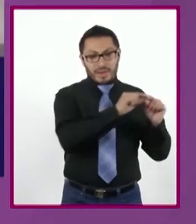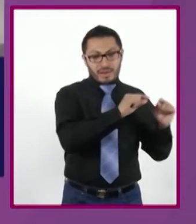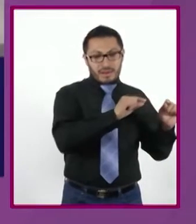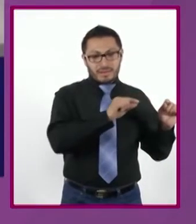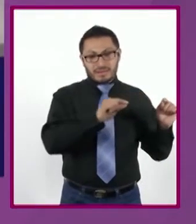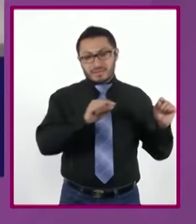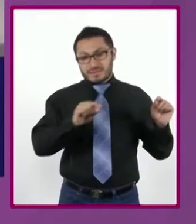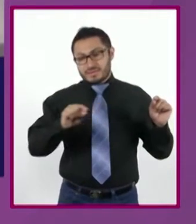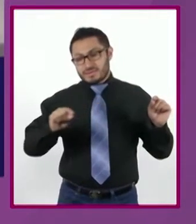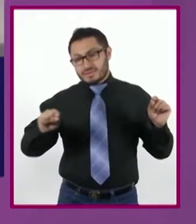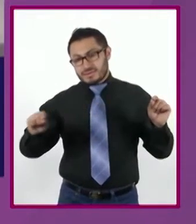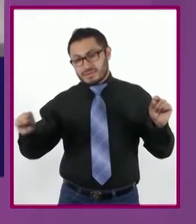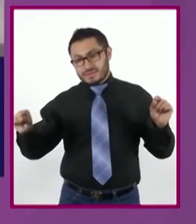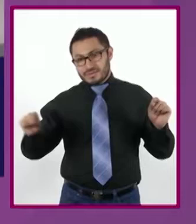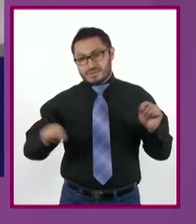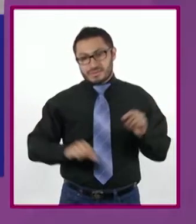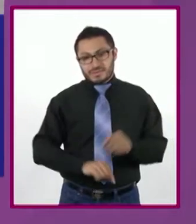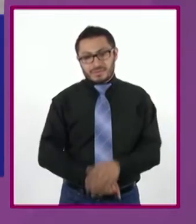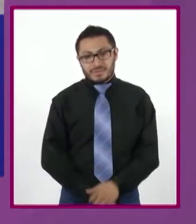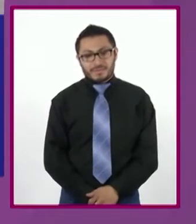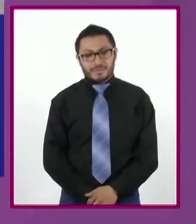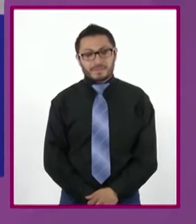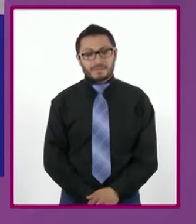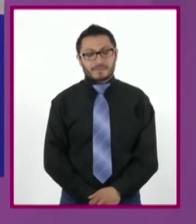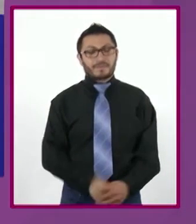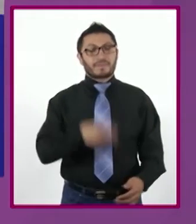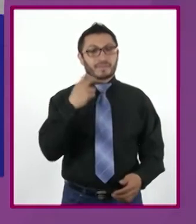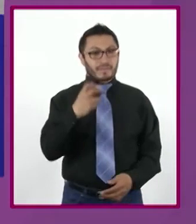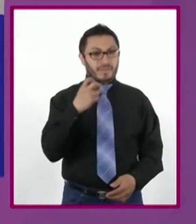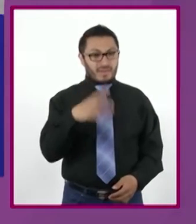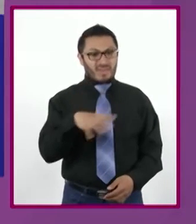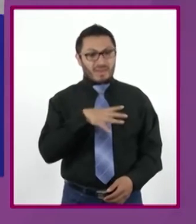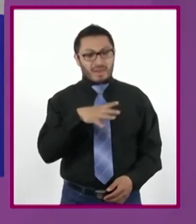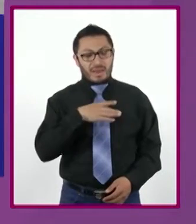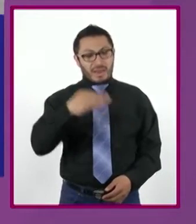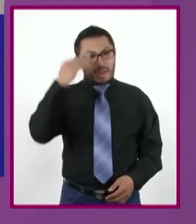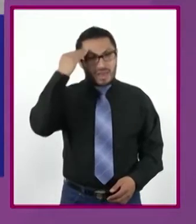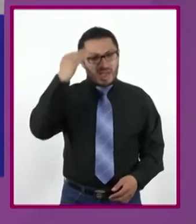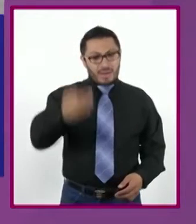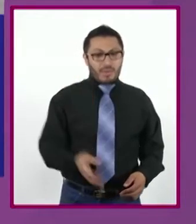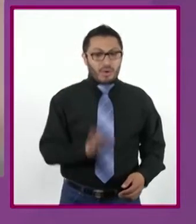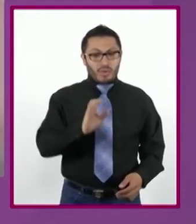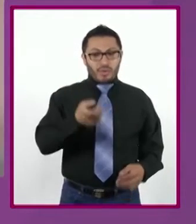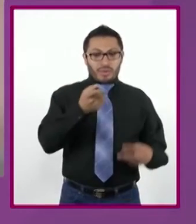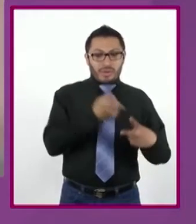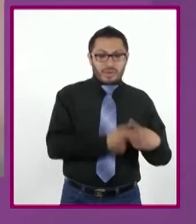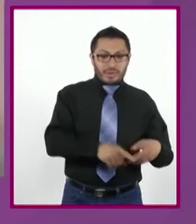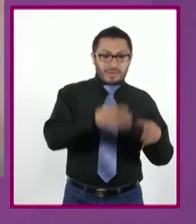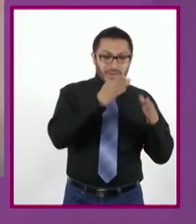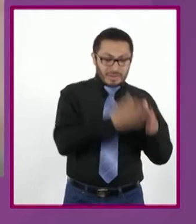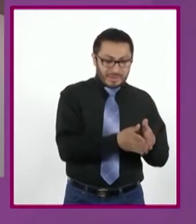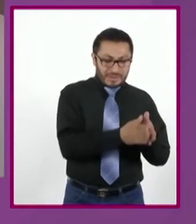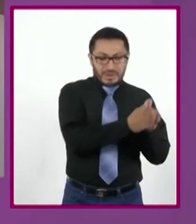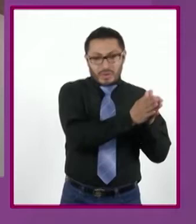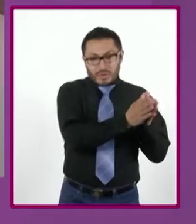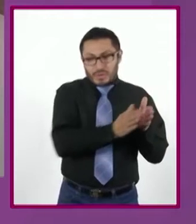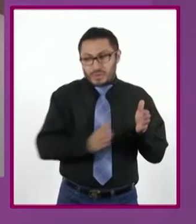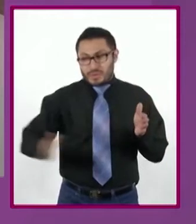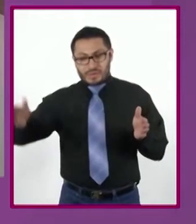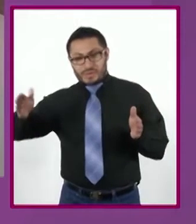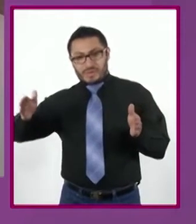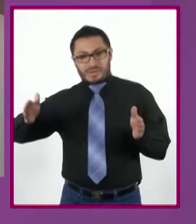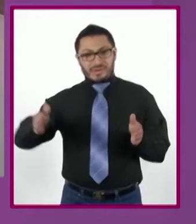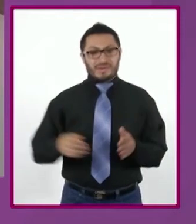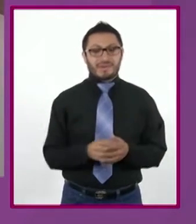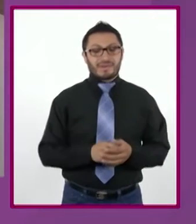las marcas que trazamos después del riel. Para ello, tomaremos el tiempo a partir de que el balín termine de recorrer el riel e inicie